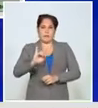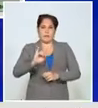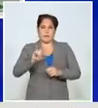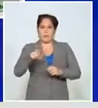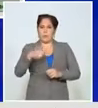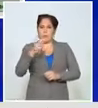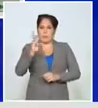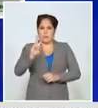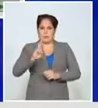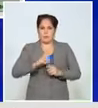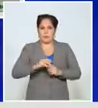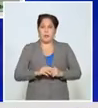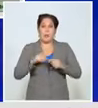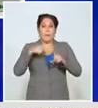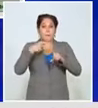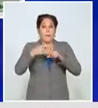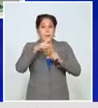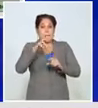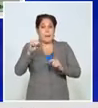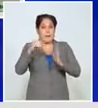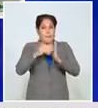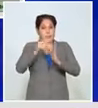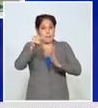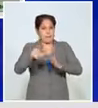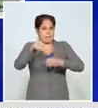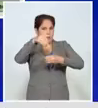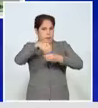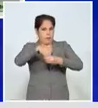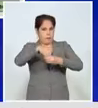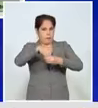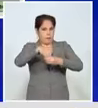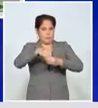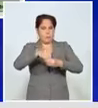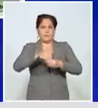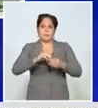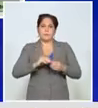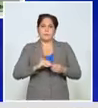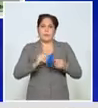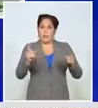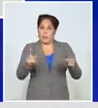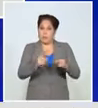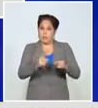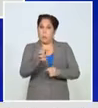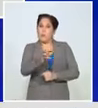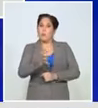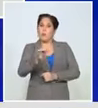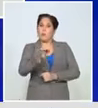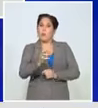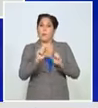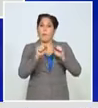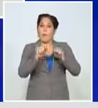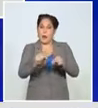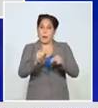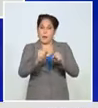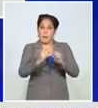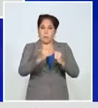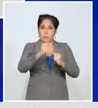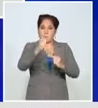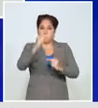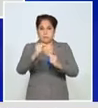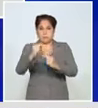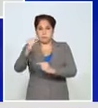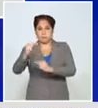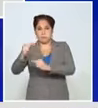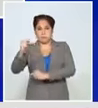16,3 por 100.000 habitantes. En resumen, los municipios donde está el